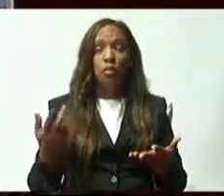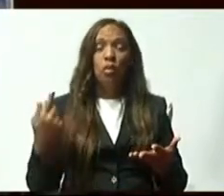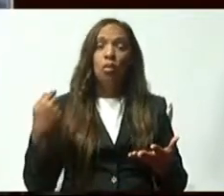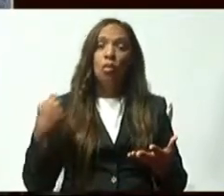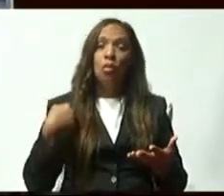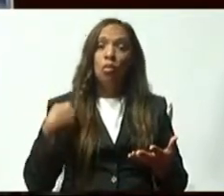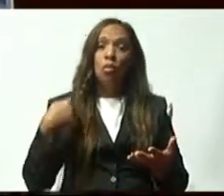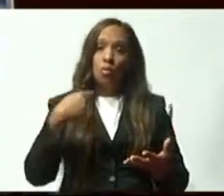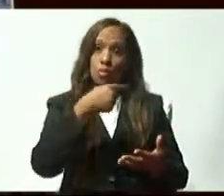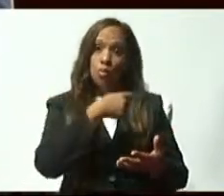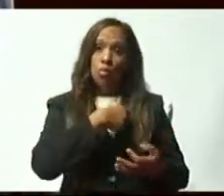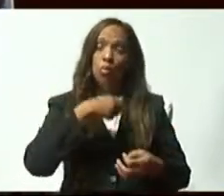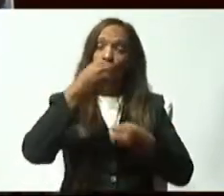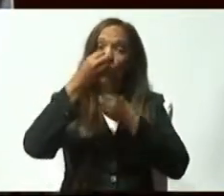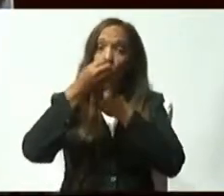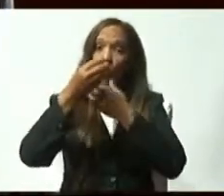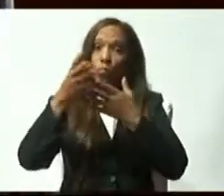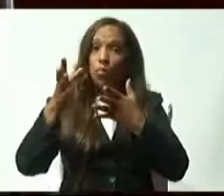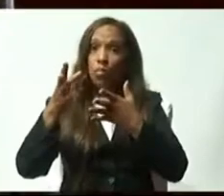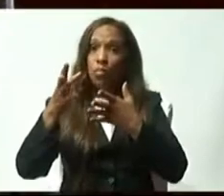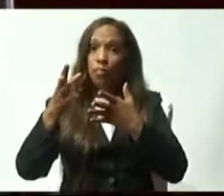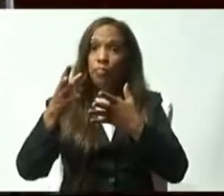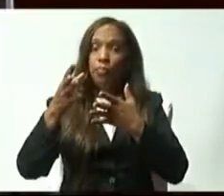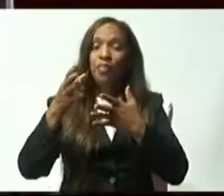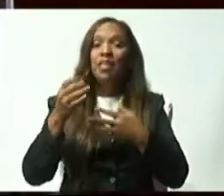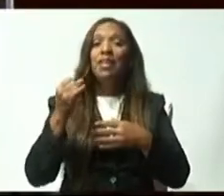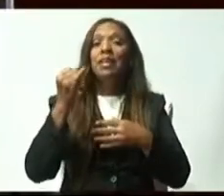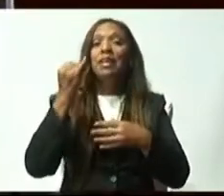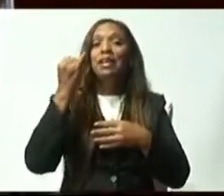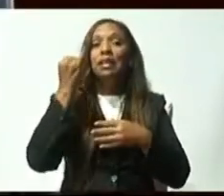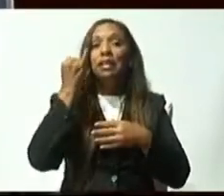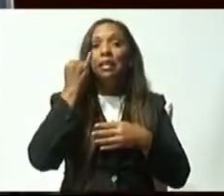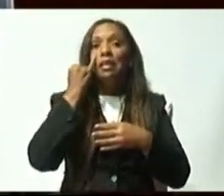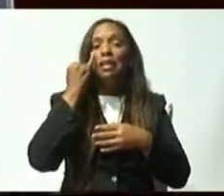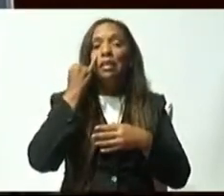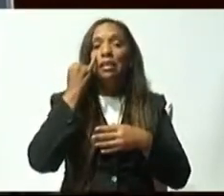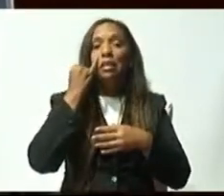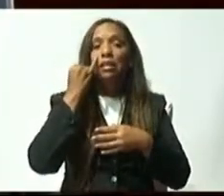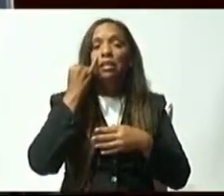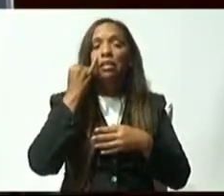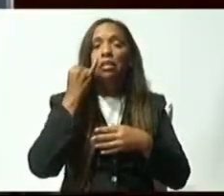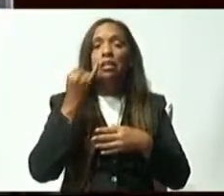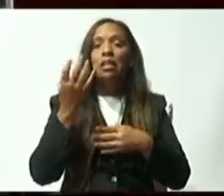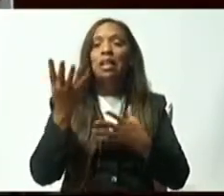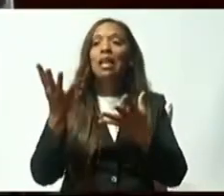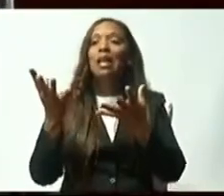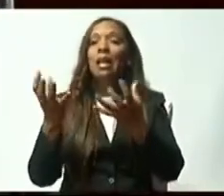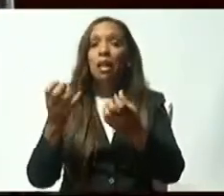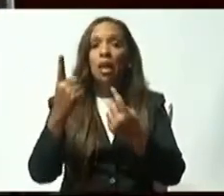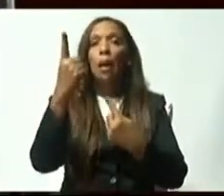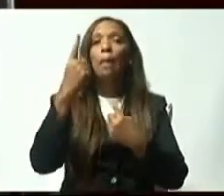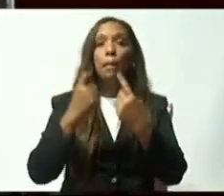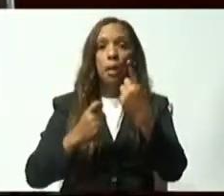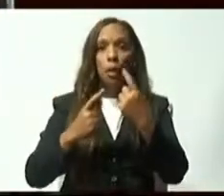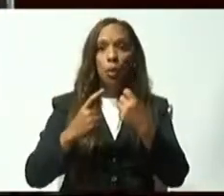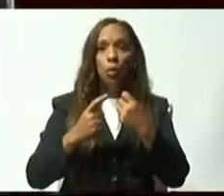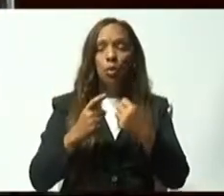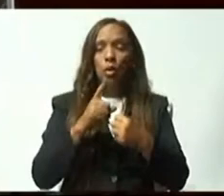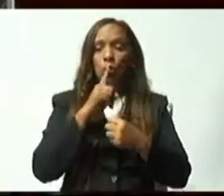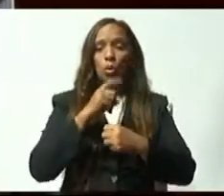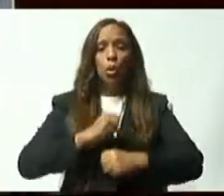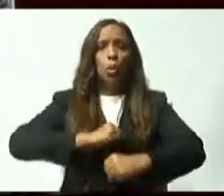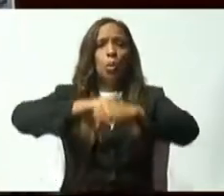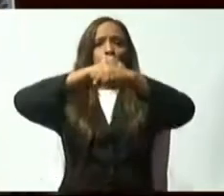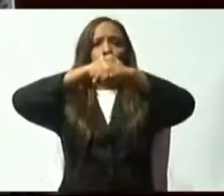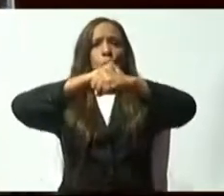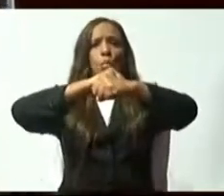que el Ministerio Público pueda actuar en todas sus anchas en cuanto